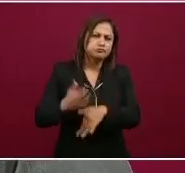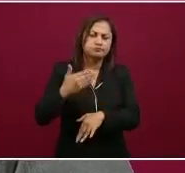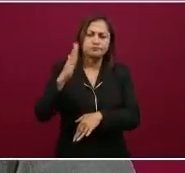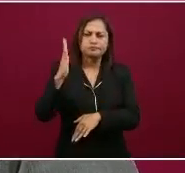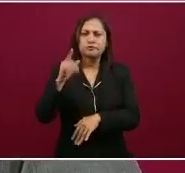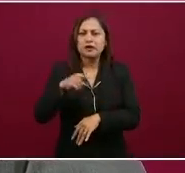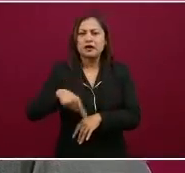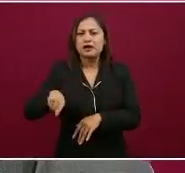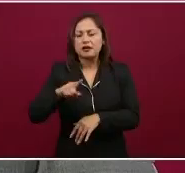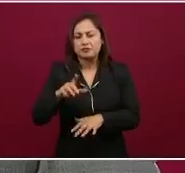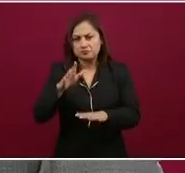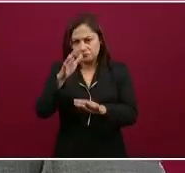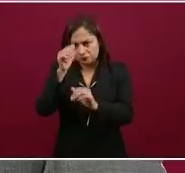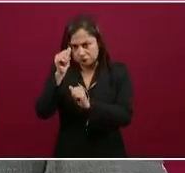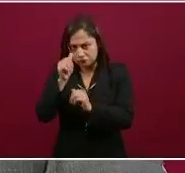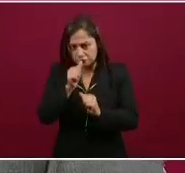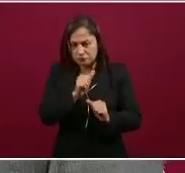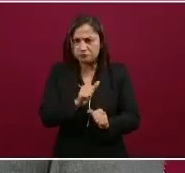Esta alianza